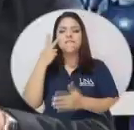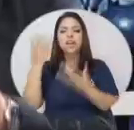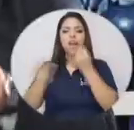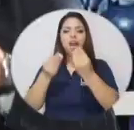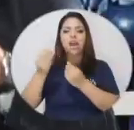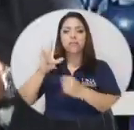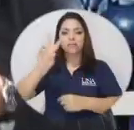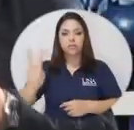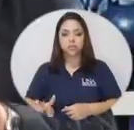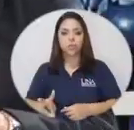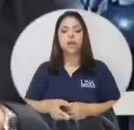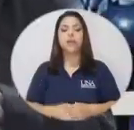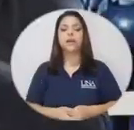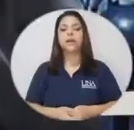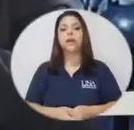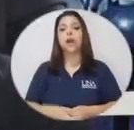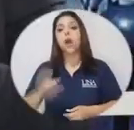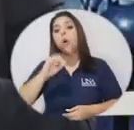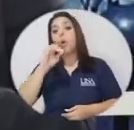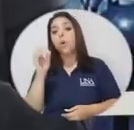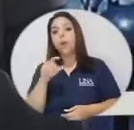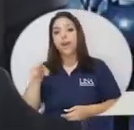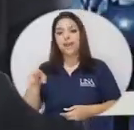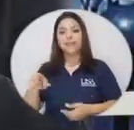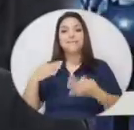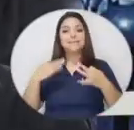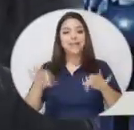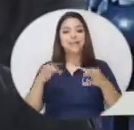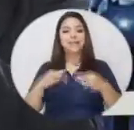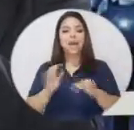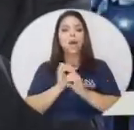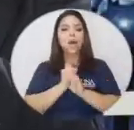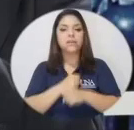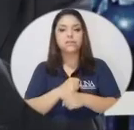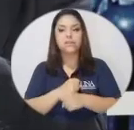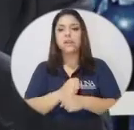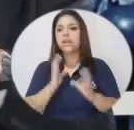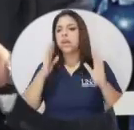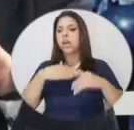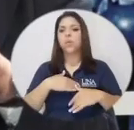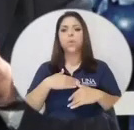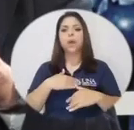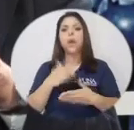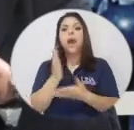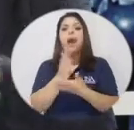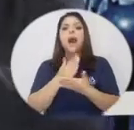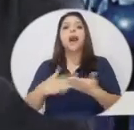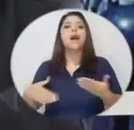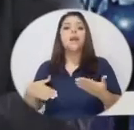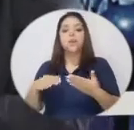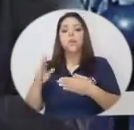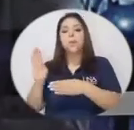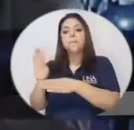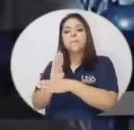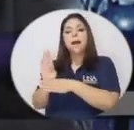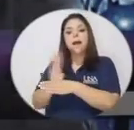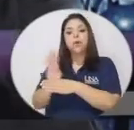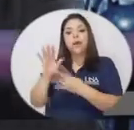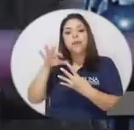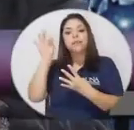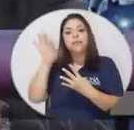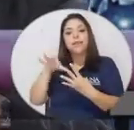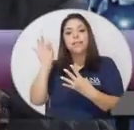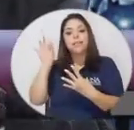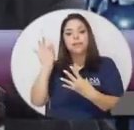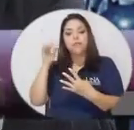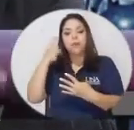de Venezuela, o bien en lo que él ha tratado de hacer, que no haya un banco alternativo en América